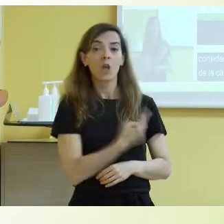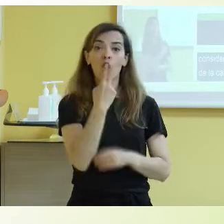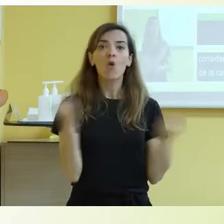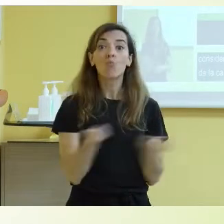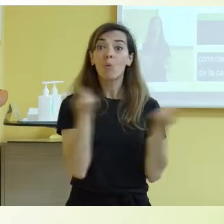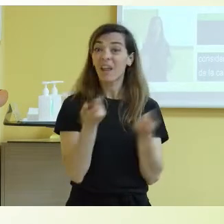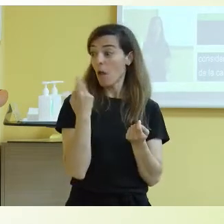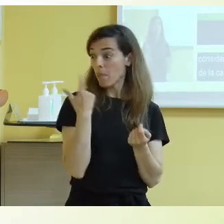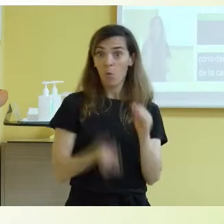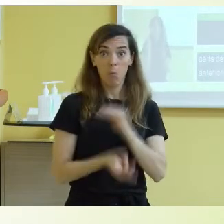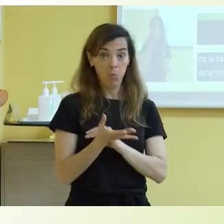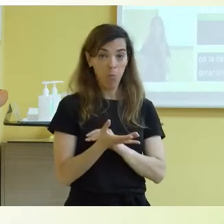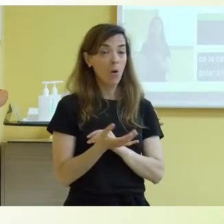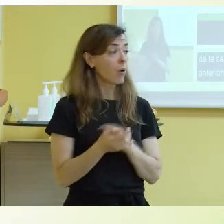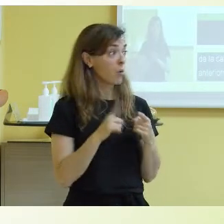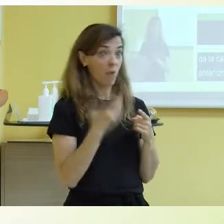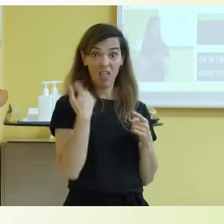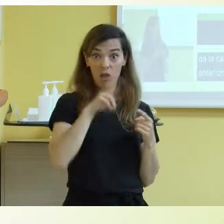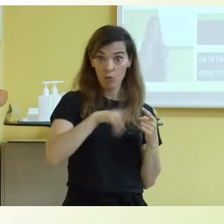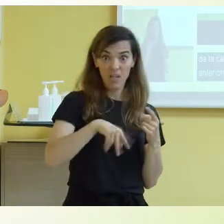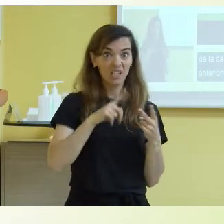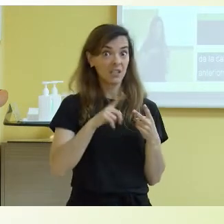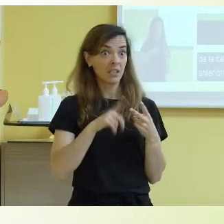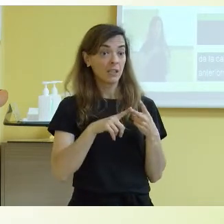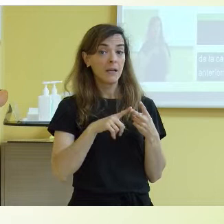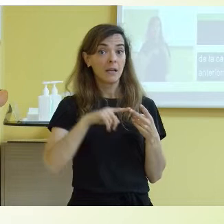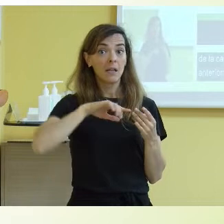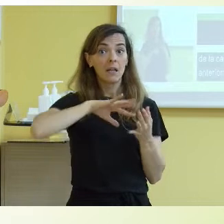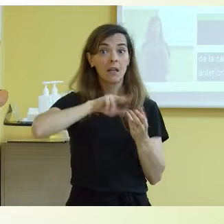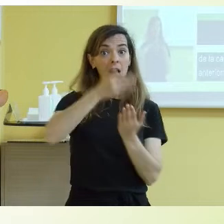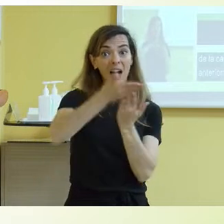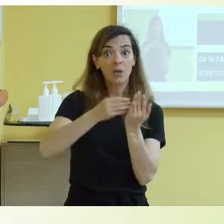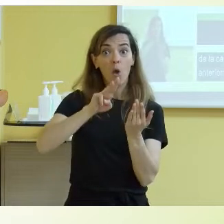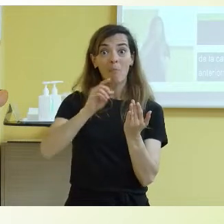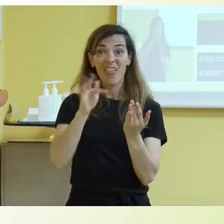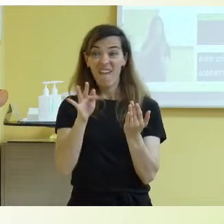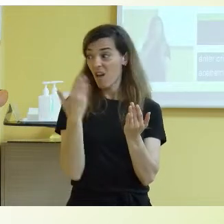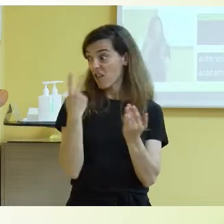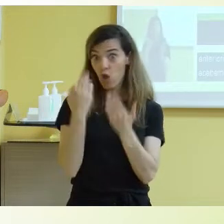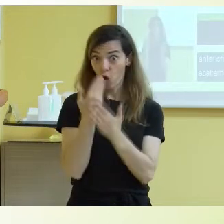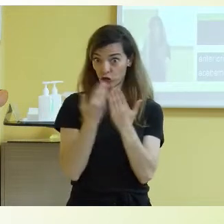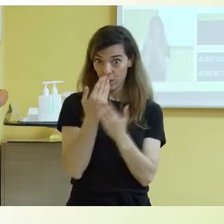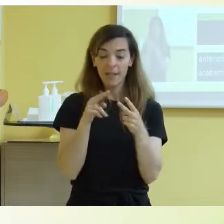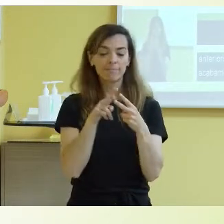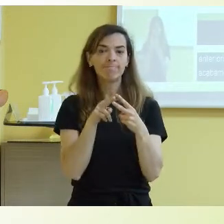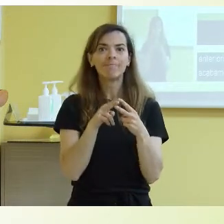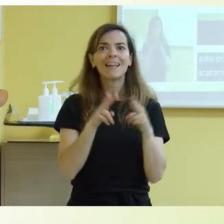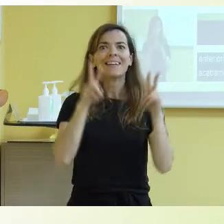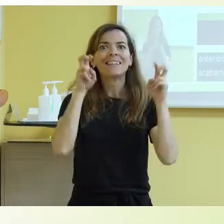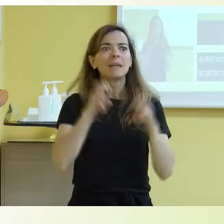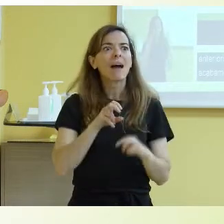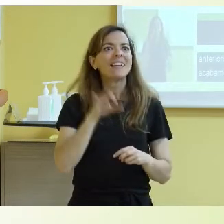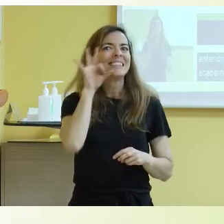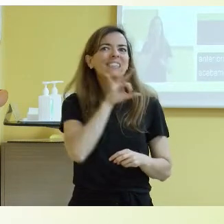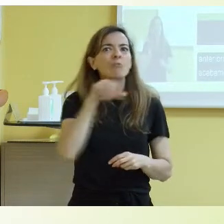que acabamos de hacer, bueno, una hace unos meses y otra, el artículo del PDF lo acabamos de recibir hace 2 días, que son sobre el síndrome del aceite tóxico,